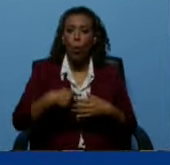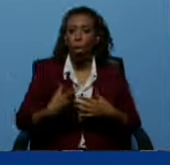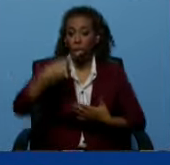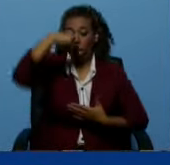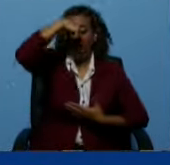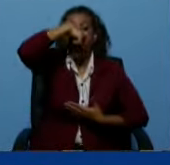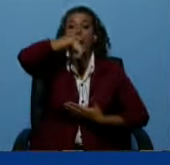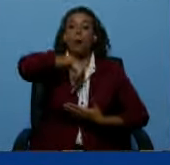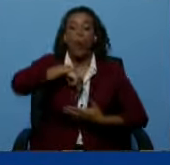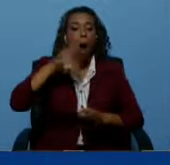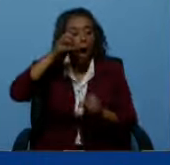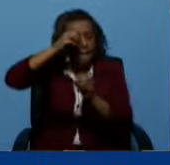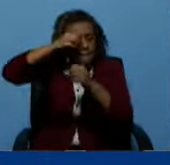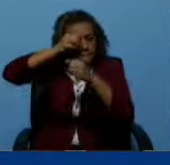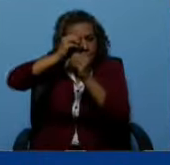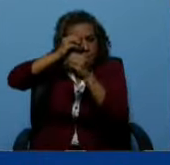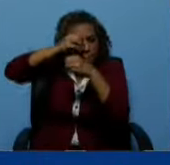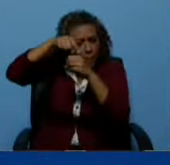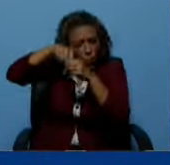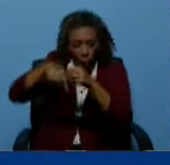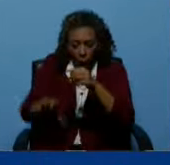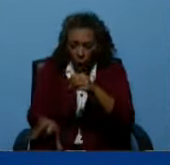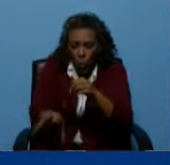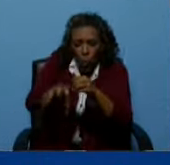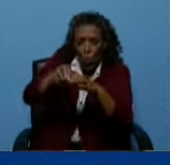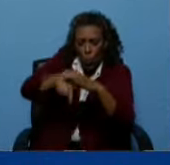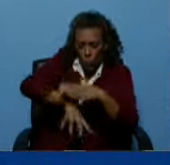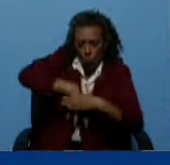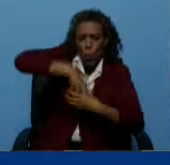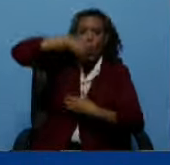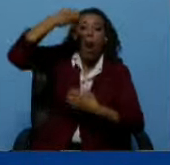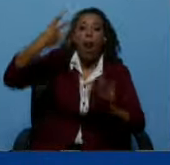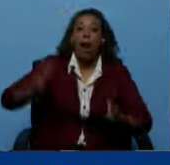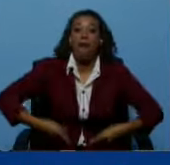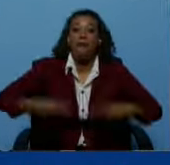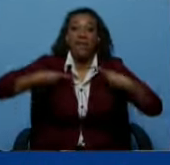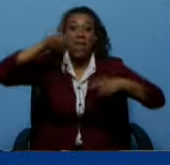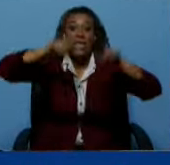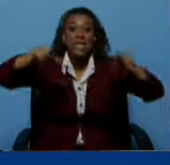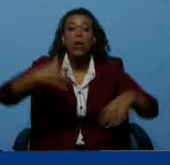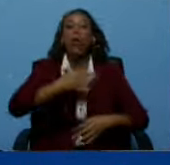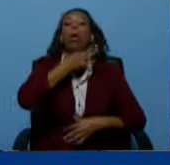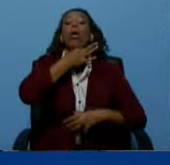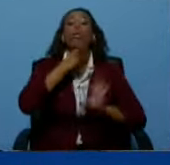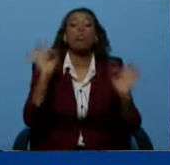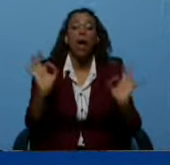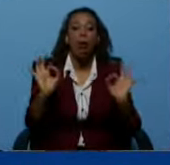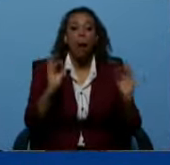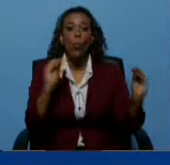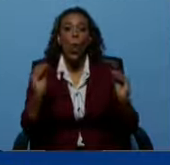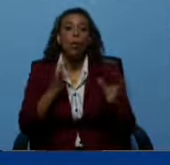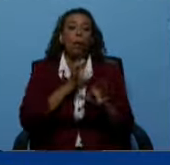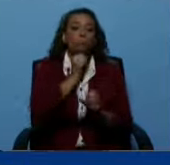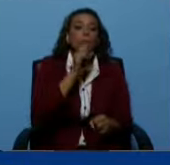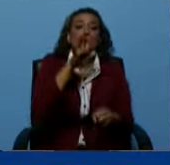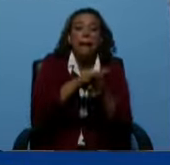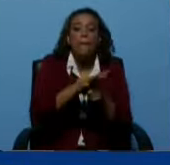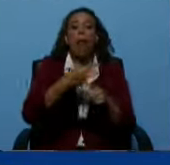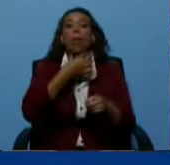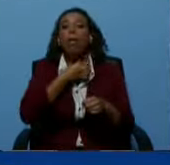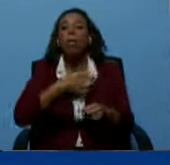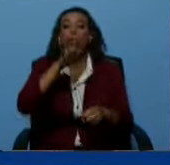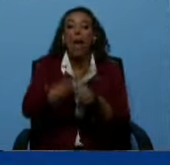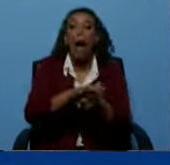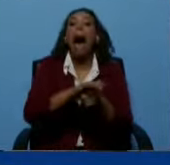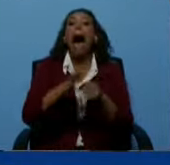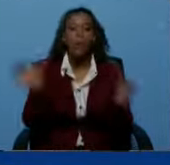objeto. Aquí tenemos el equipo para hacer la extracción y salvar esa vida a ese niño pediátrico, que es lo que garantiza la